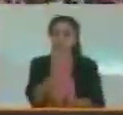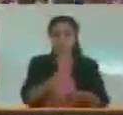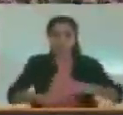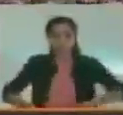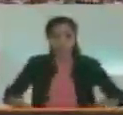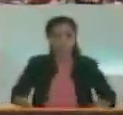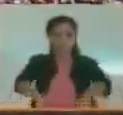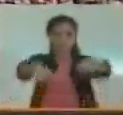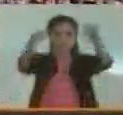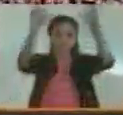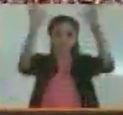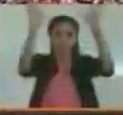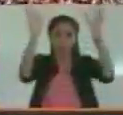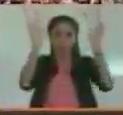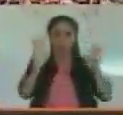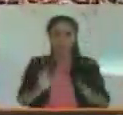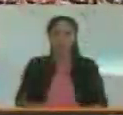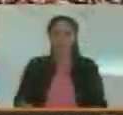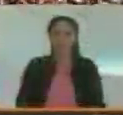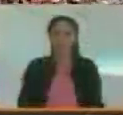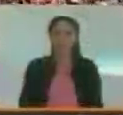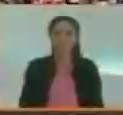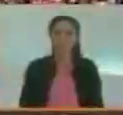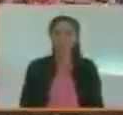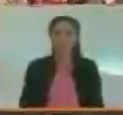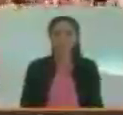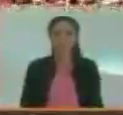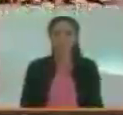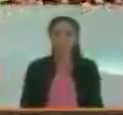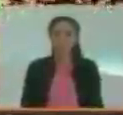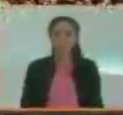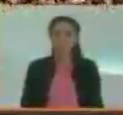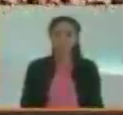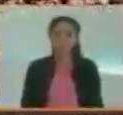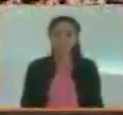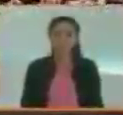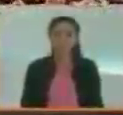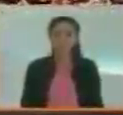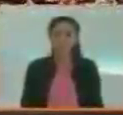las tres. La ola bolivariana.